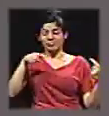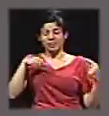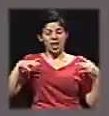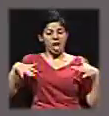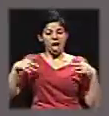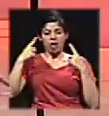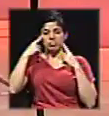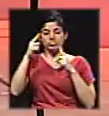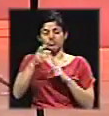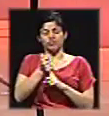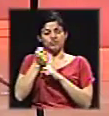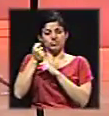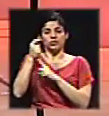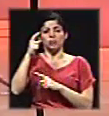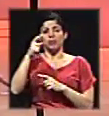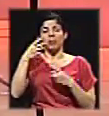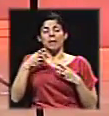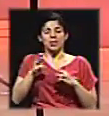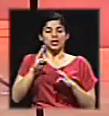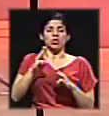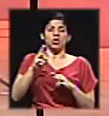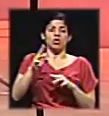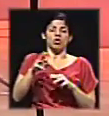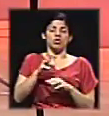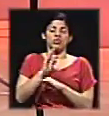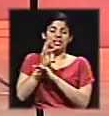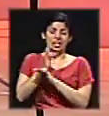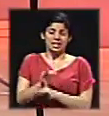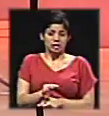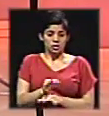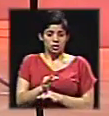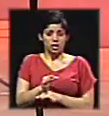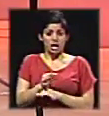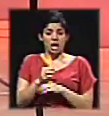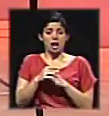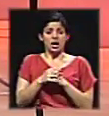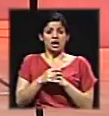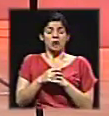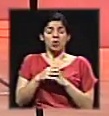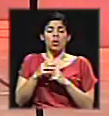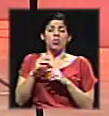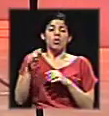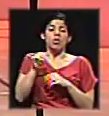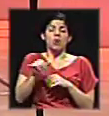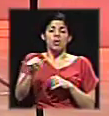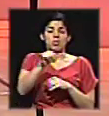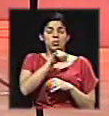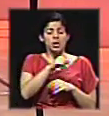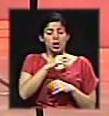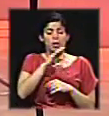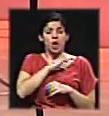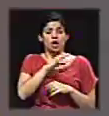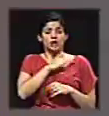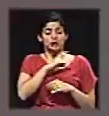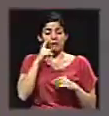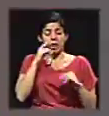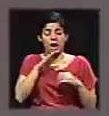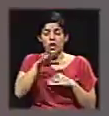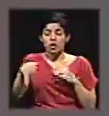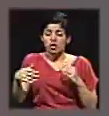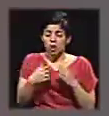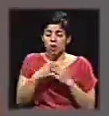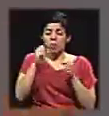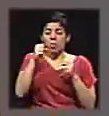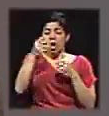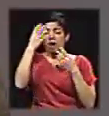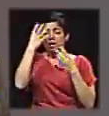digamos, encontrar una vía común que uh-huh. en las condiciones en que estamos, todo parecía indicar